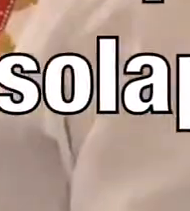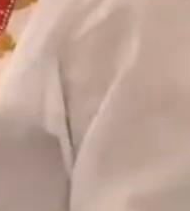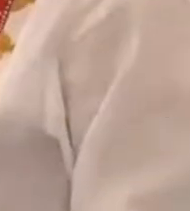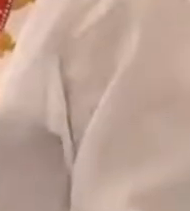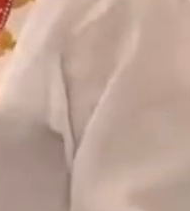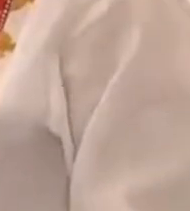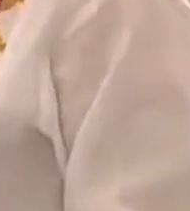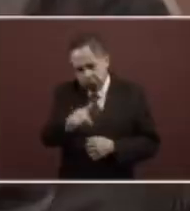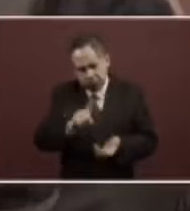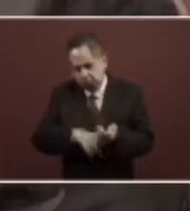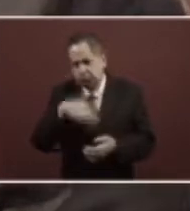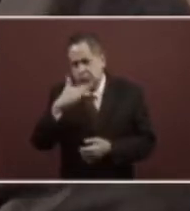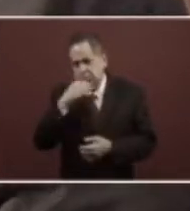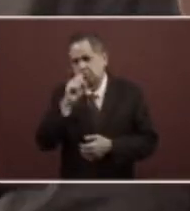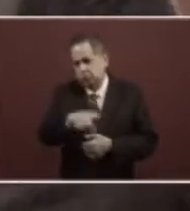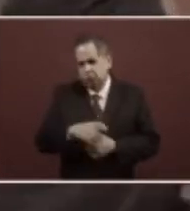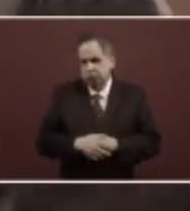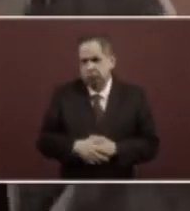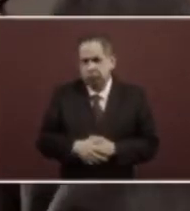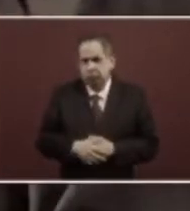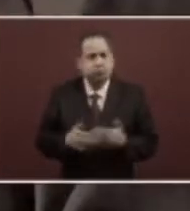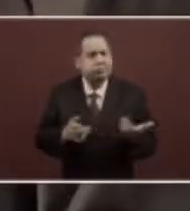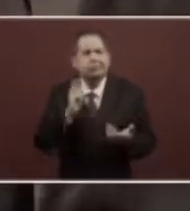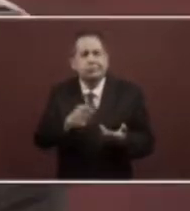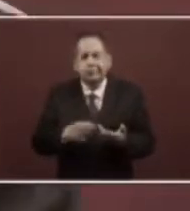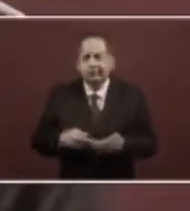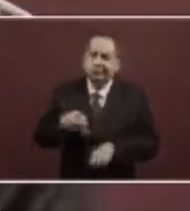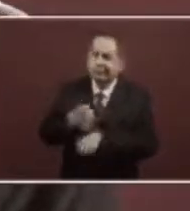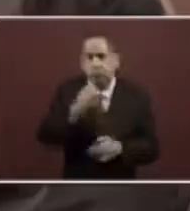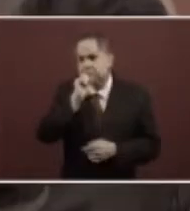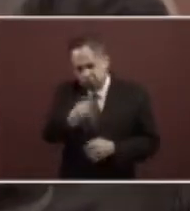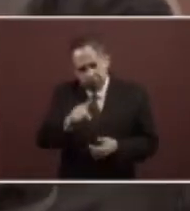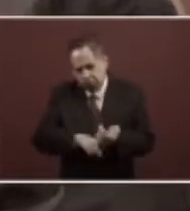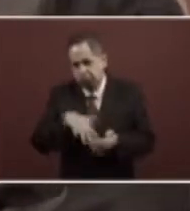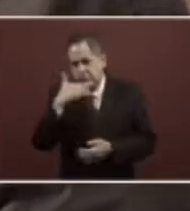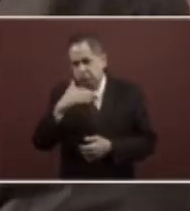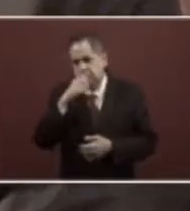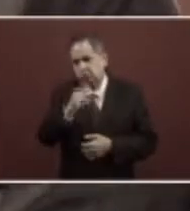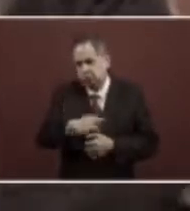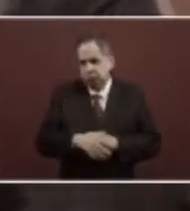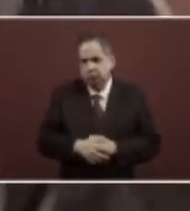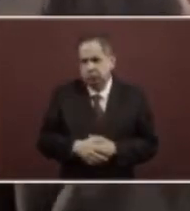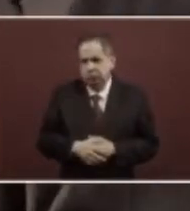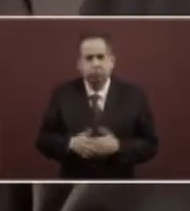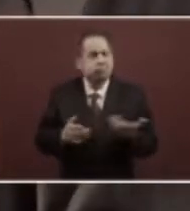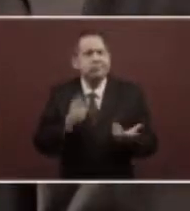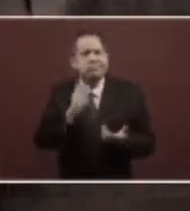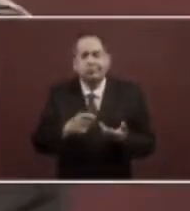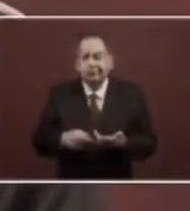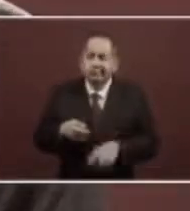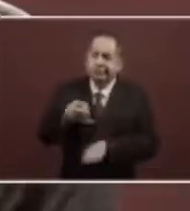de la cultura del pueblo de México. Hasta la ineficiencia es corrupción. Hasta la ineficiencia es corrupción.